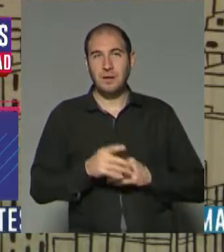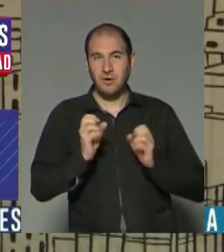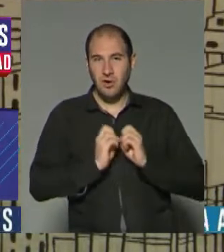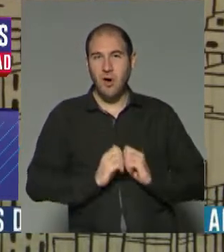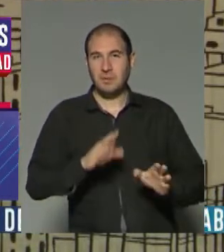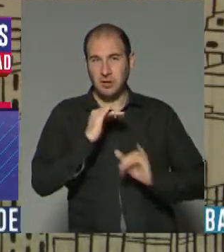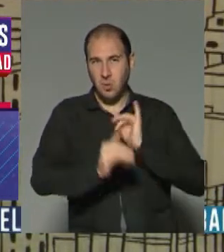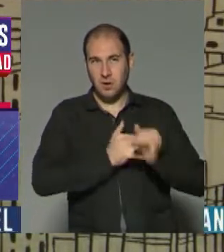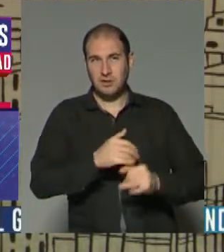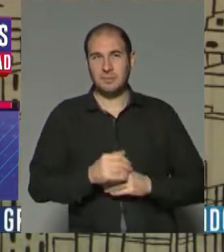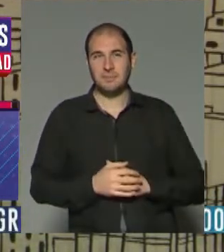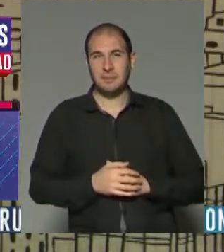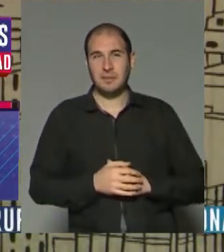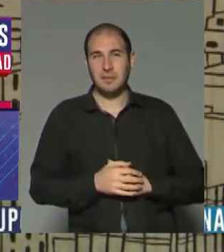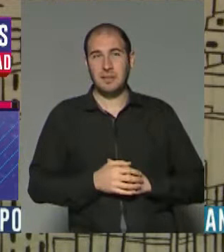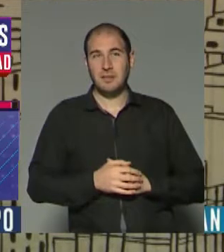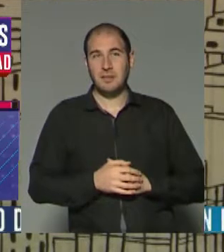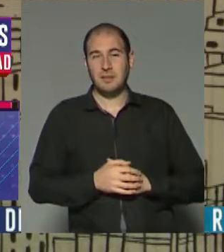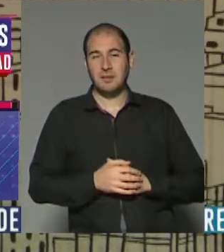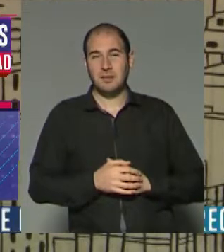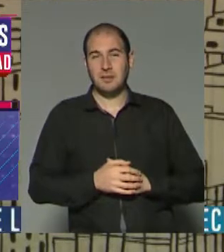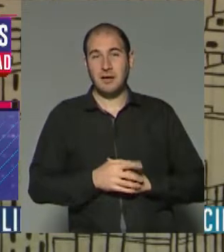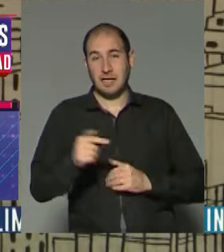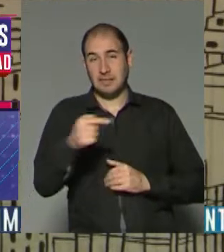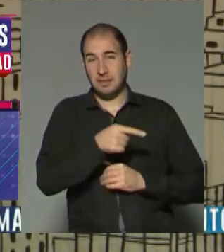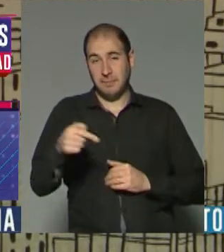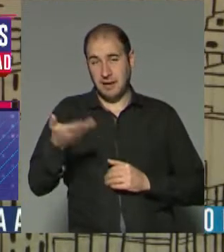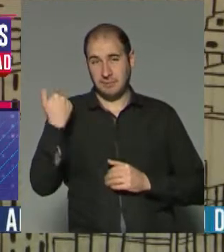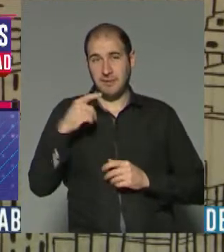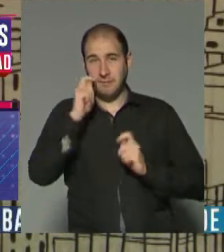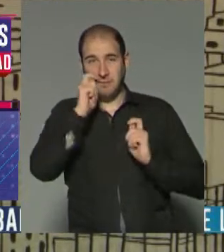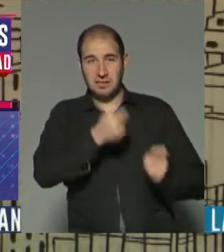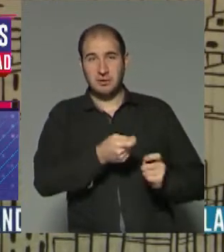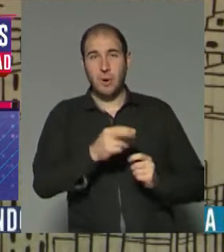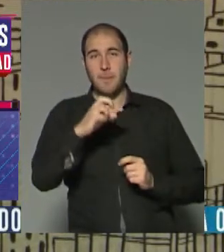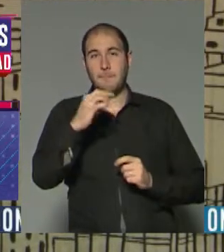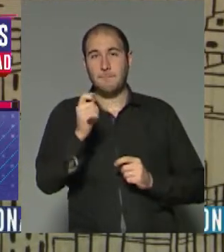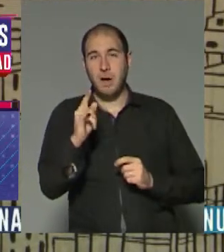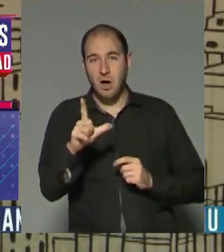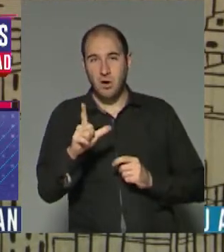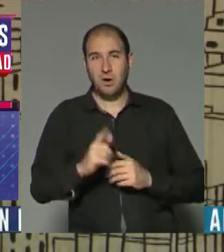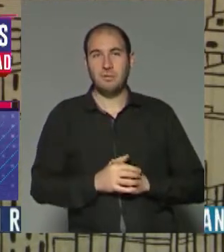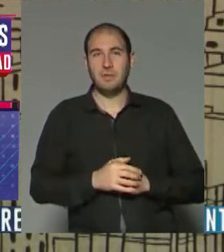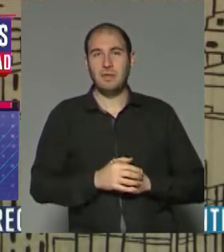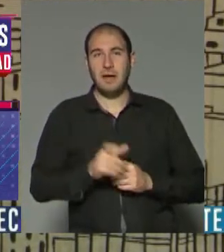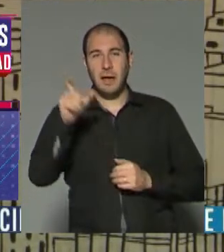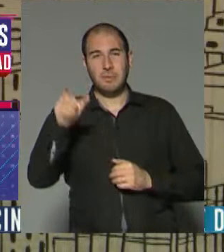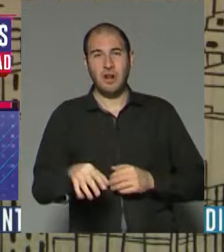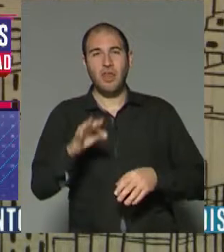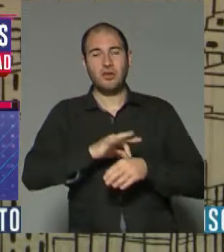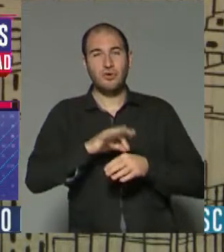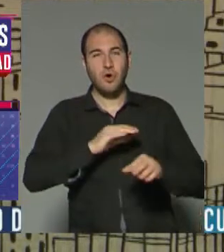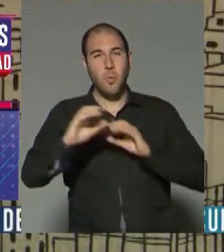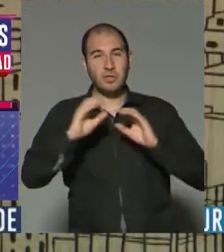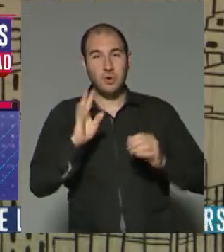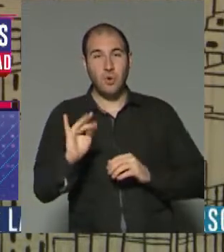arrancar a comentarles que durante estas semanas nos visitó Paul Capriotti, sí, que es un doctor en